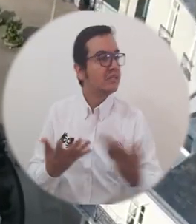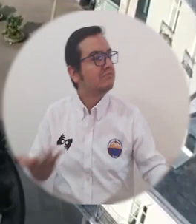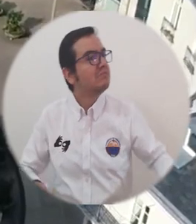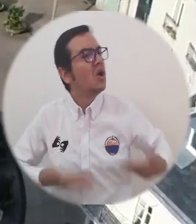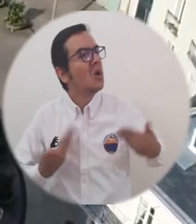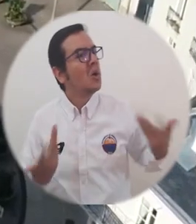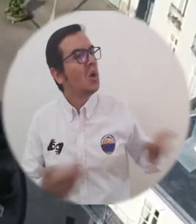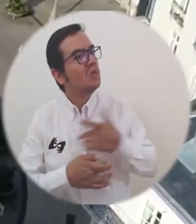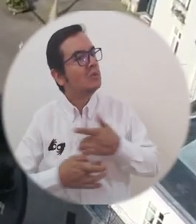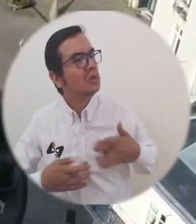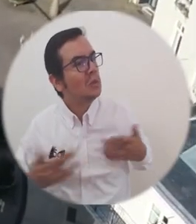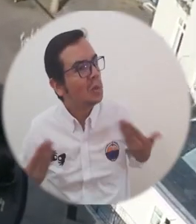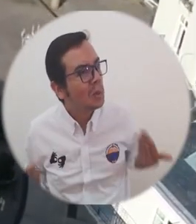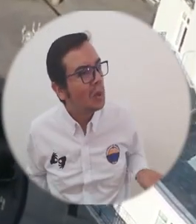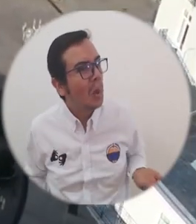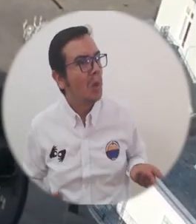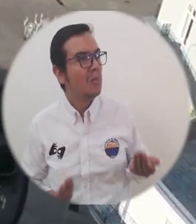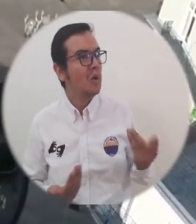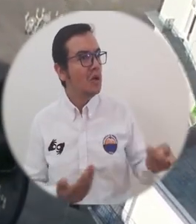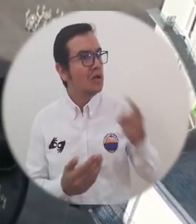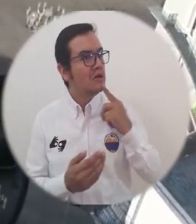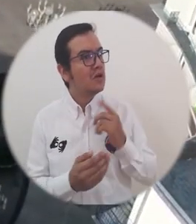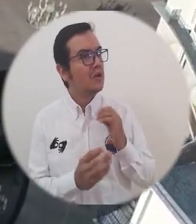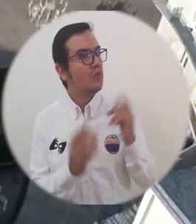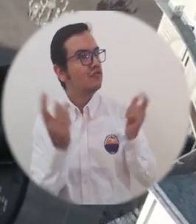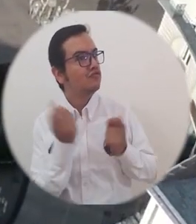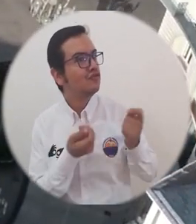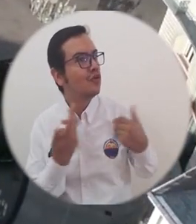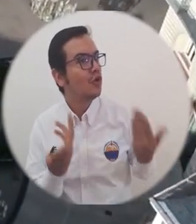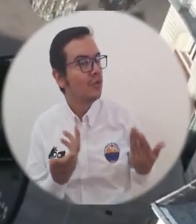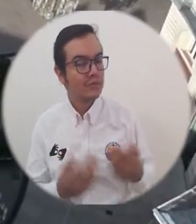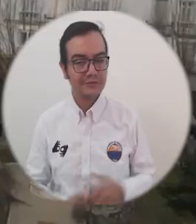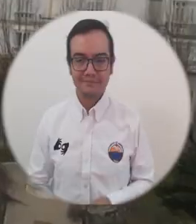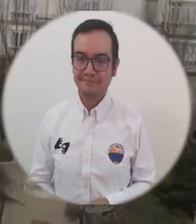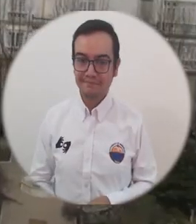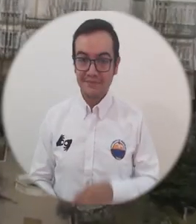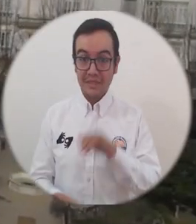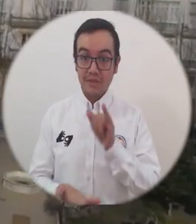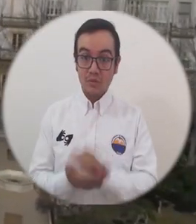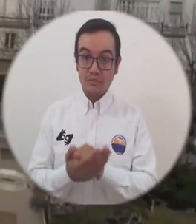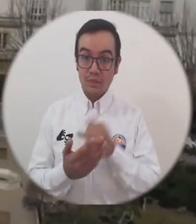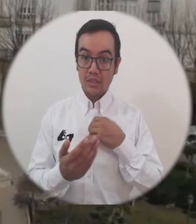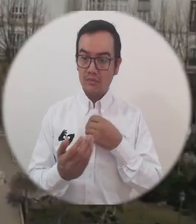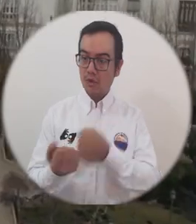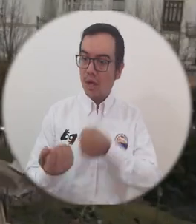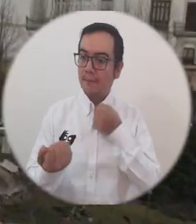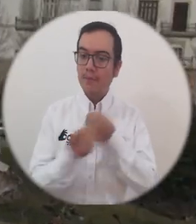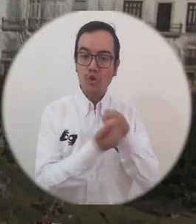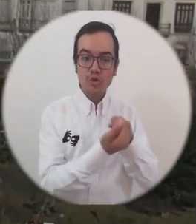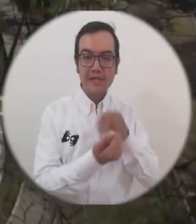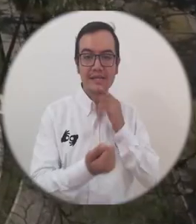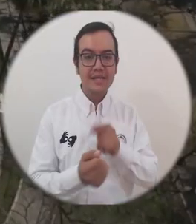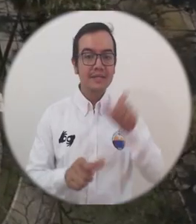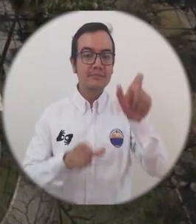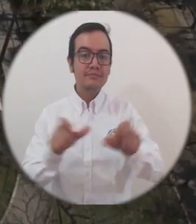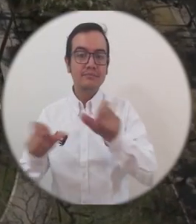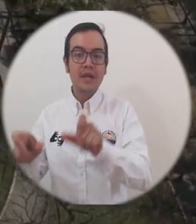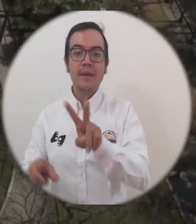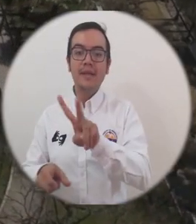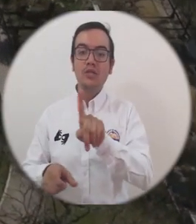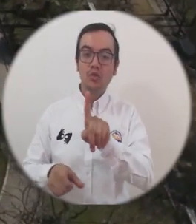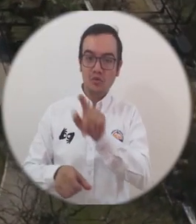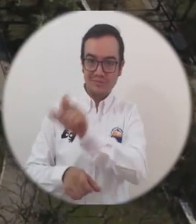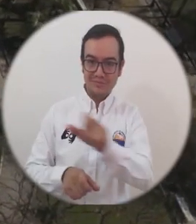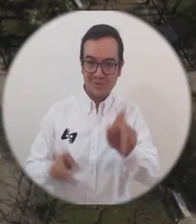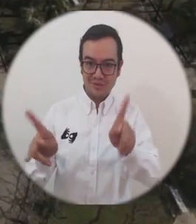preguntándome cómo está mi estado de salud como estudiando de mí finanzas como parte de este apoyo constante que se les ha prestado a los 21 jóvenes